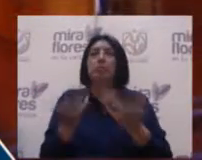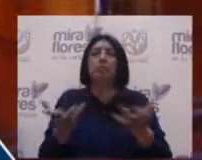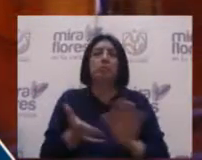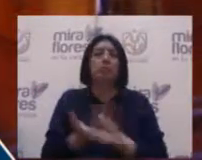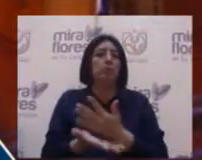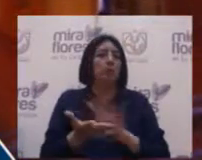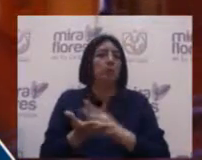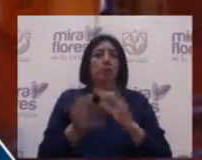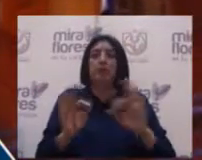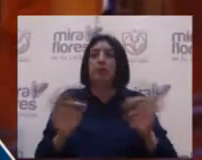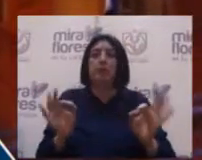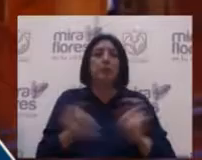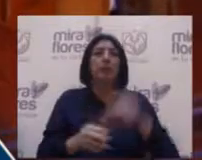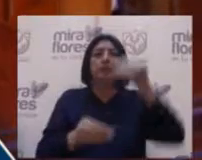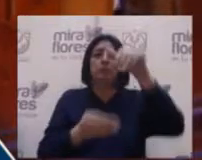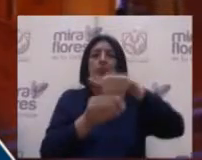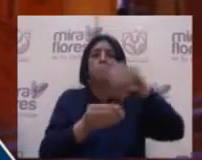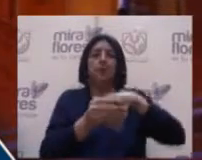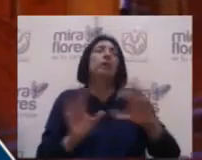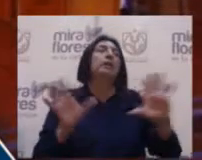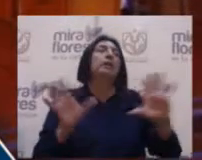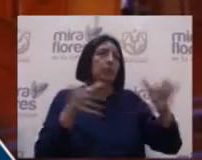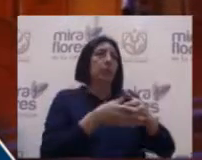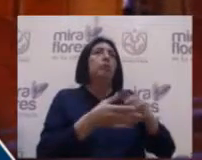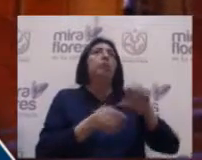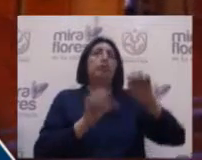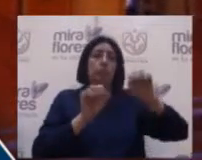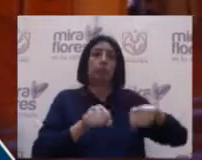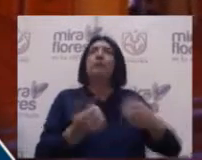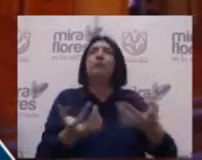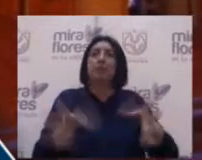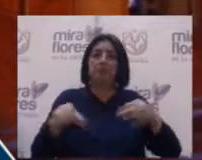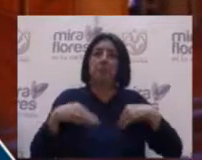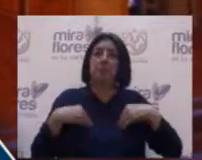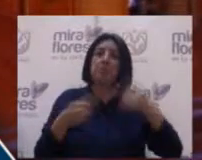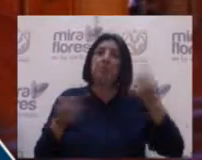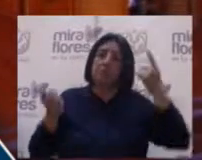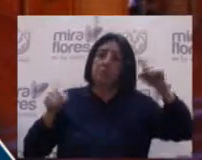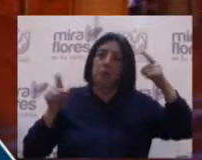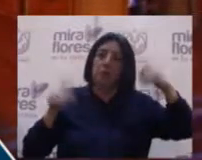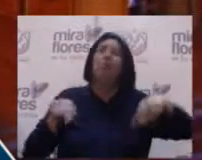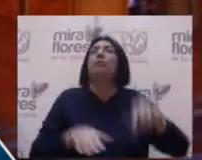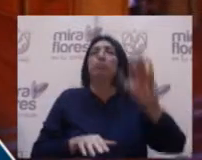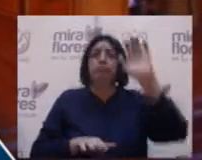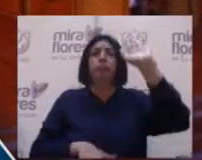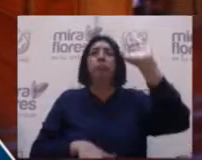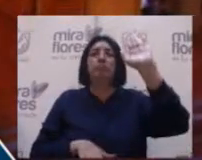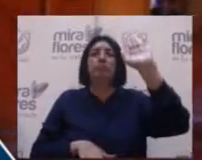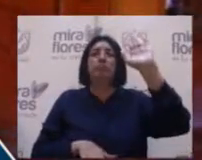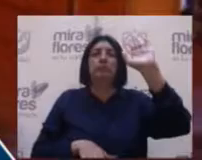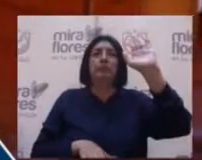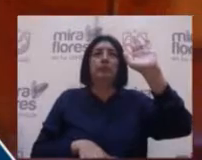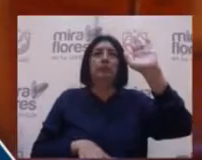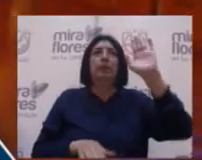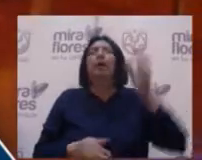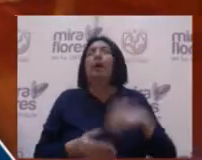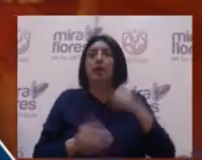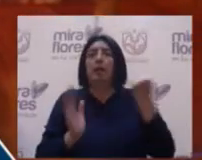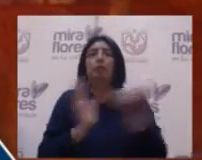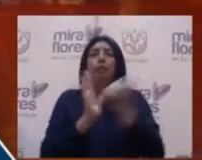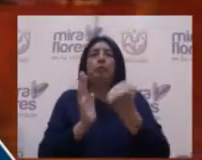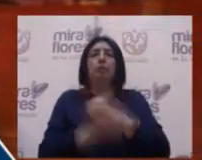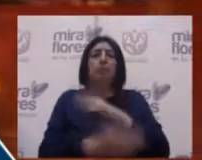hay observaciones, procederemos a votar. Aquellos miembros del Consejo que estén a favor, sírvanse expresarlo en señal de conformidad. Ha quedado aprobada